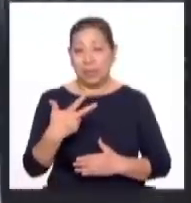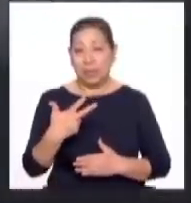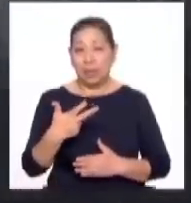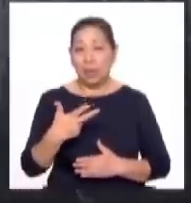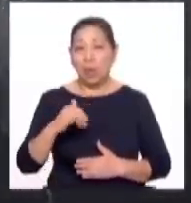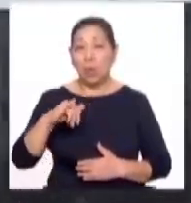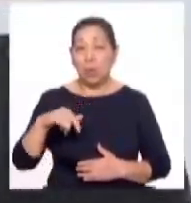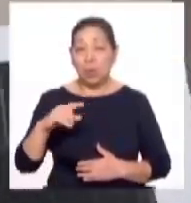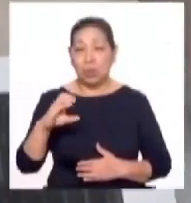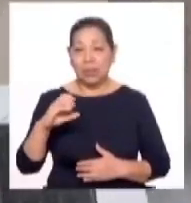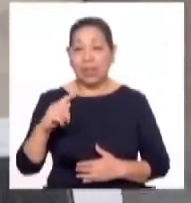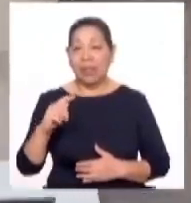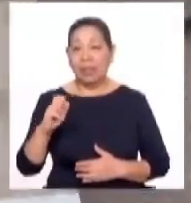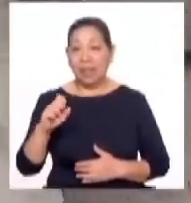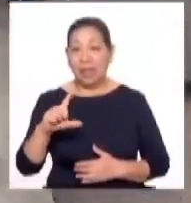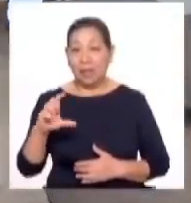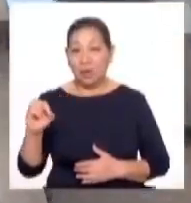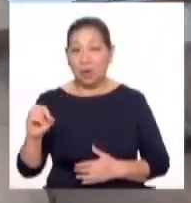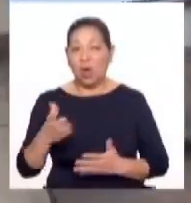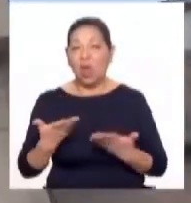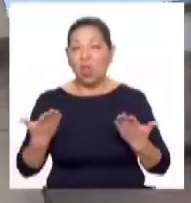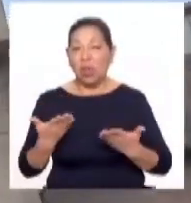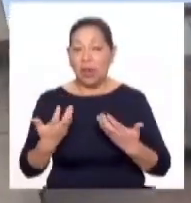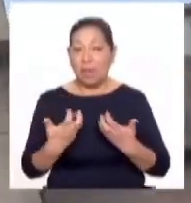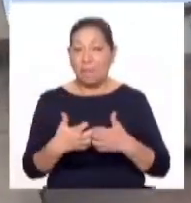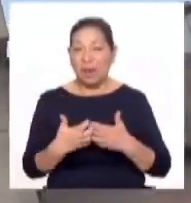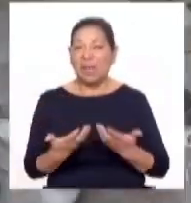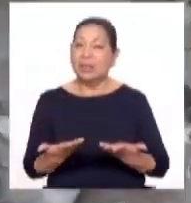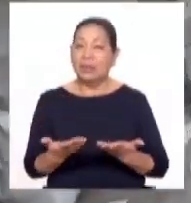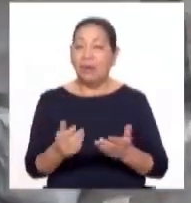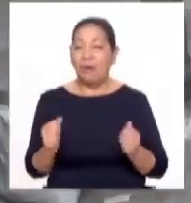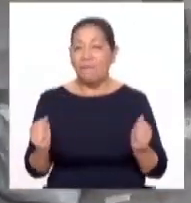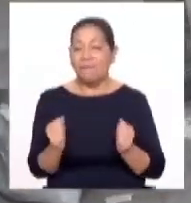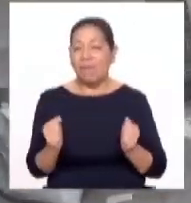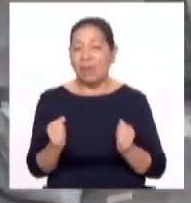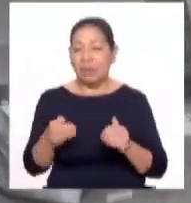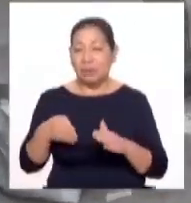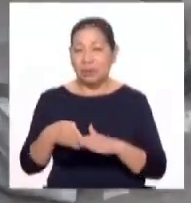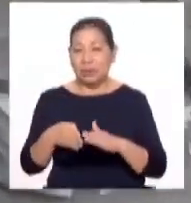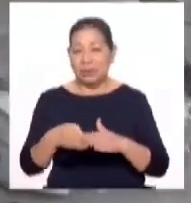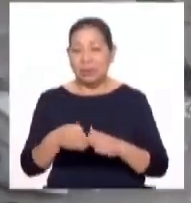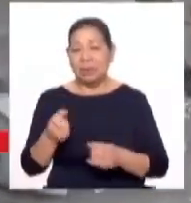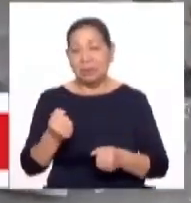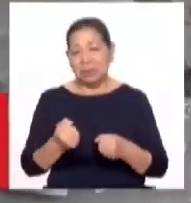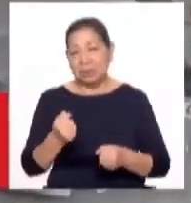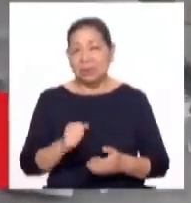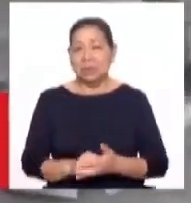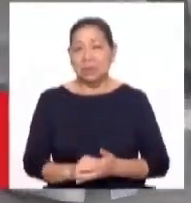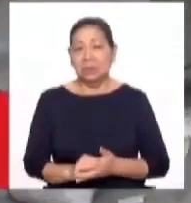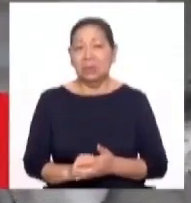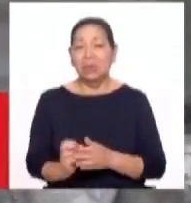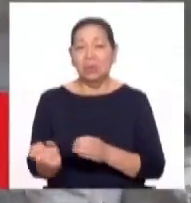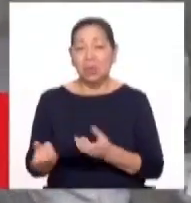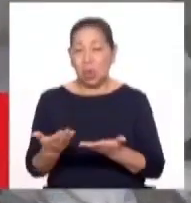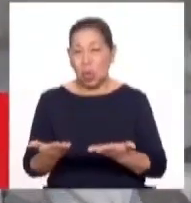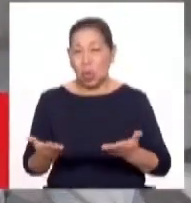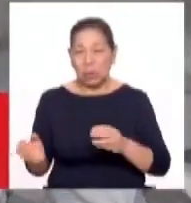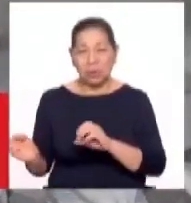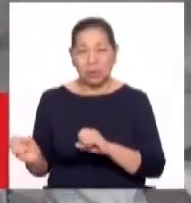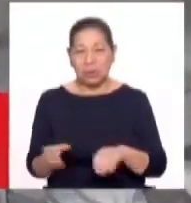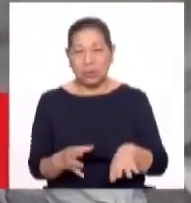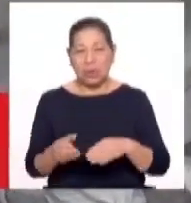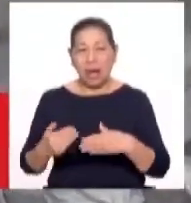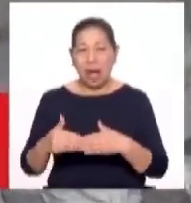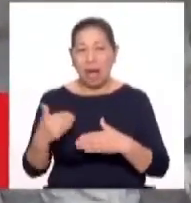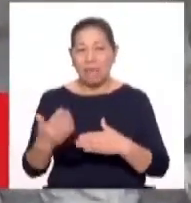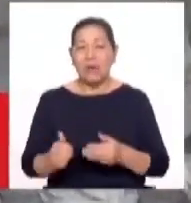ocurrió justo en el frontis de local de propiedad del Hombre de negocios en el momento en que el personal descargaba productos de un camión las cámaras